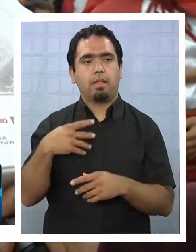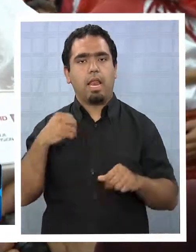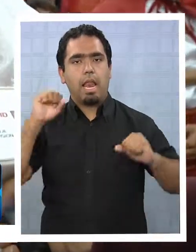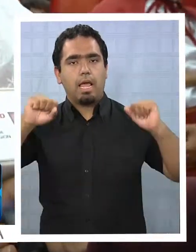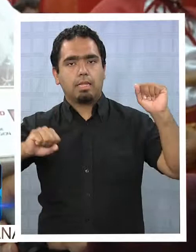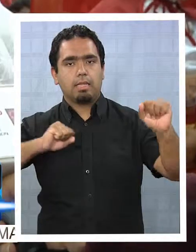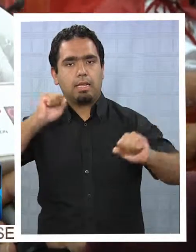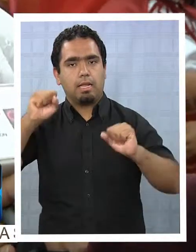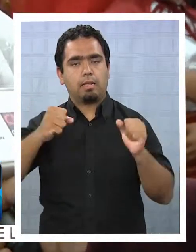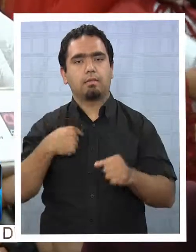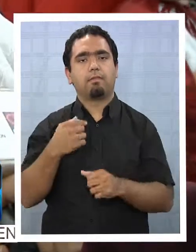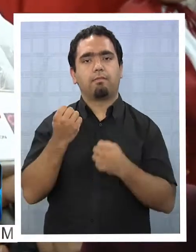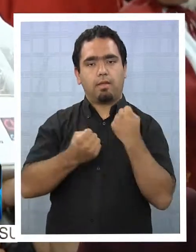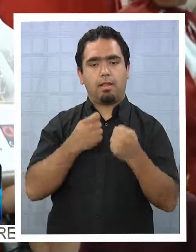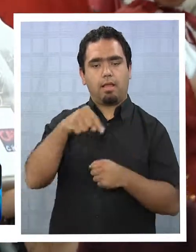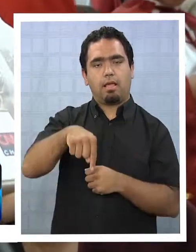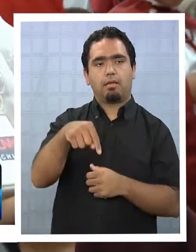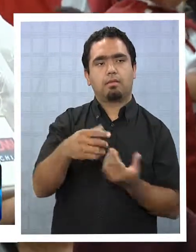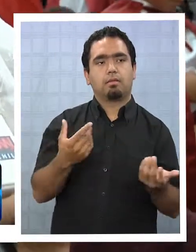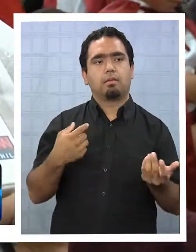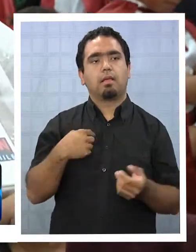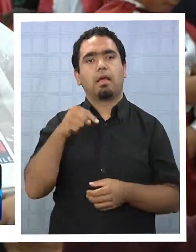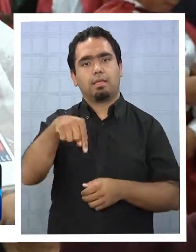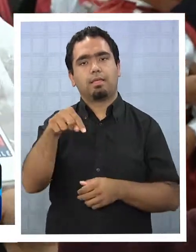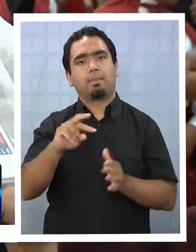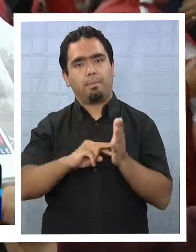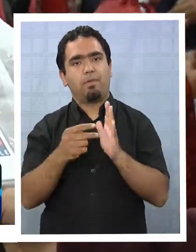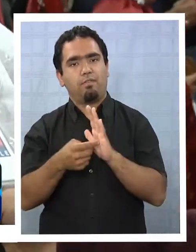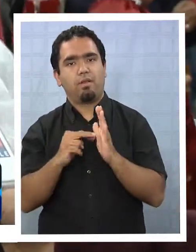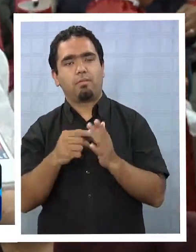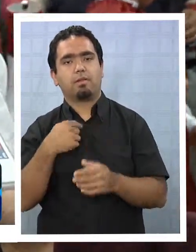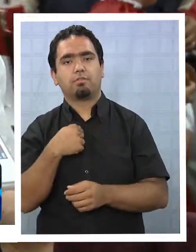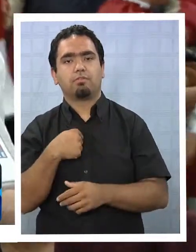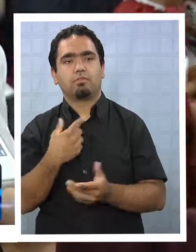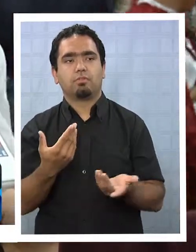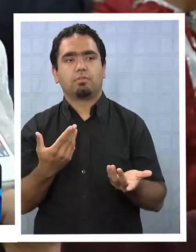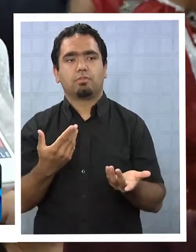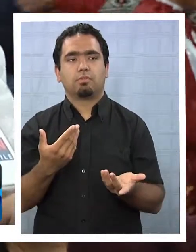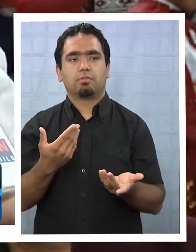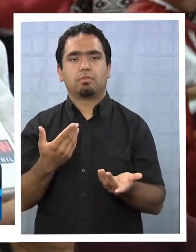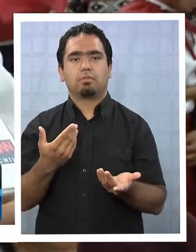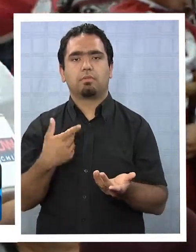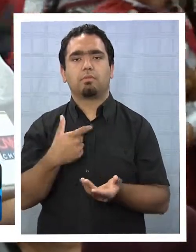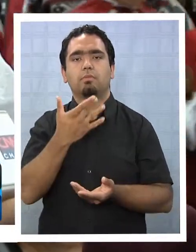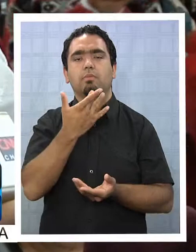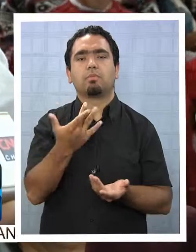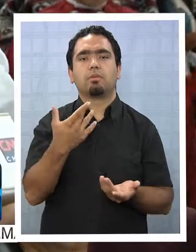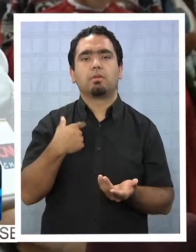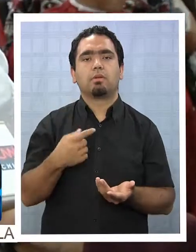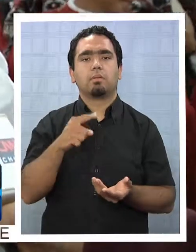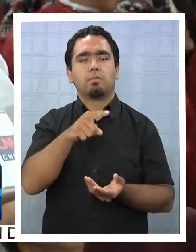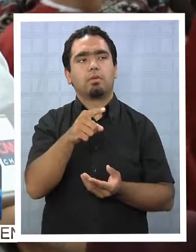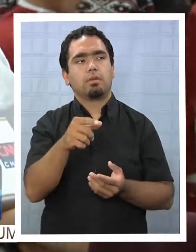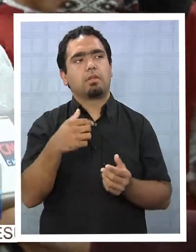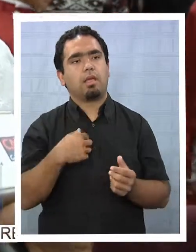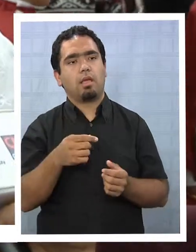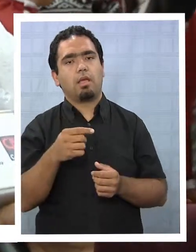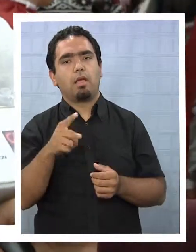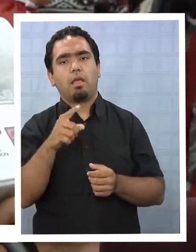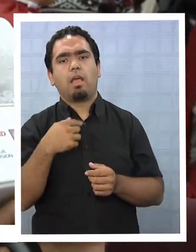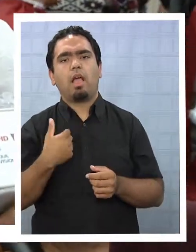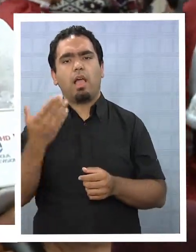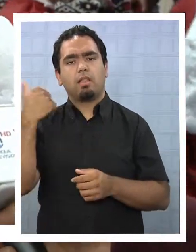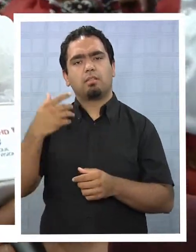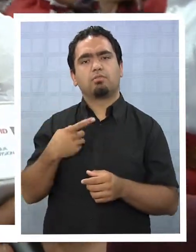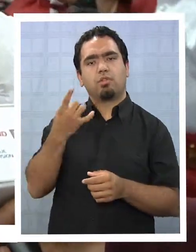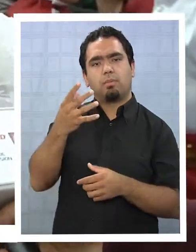bailar acá, sí. Acá yo tenía un problema. ¿Ya? Que era por los morenos que no querían figurines, me tuve que cambiar de baile.